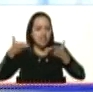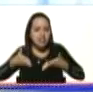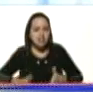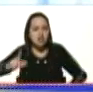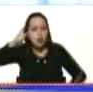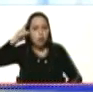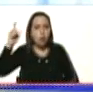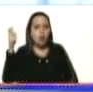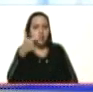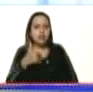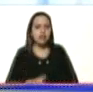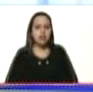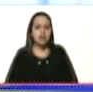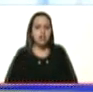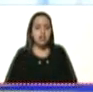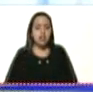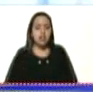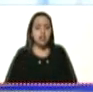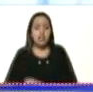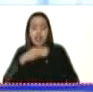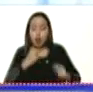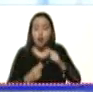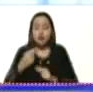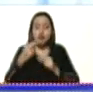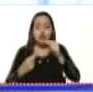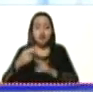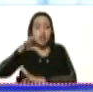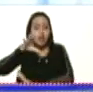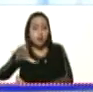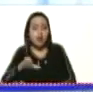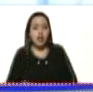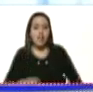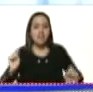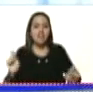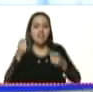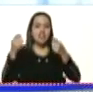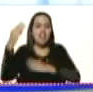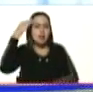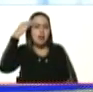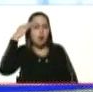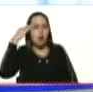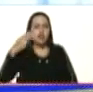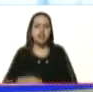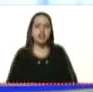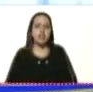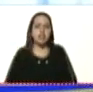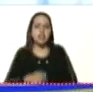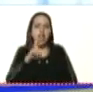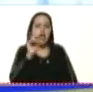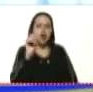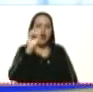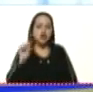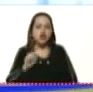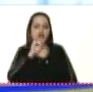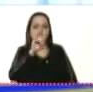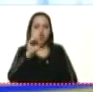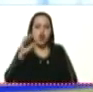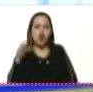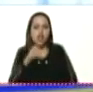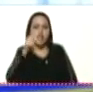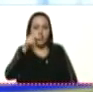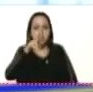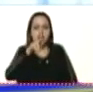americano, arquitecto fundamental de la República. ¡Viva la memoria inmortal de Juan Germán Roscio Nieves! ¡Viva